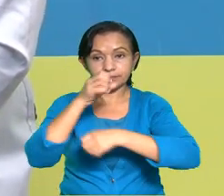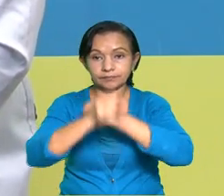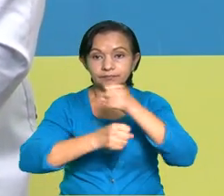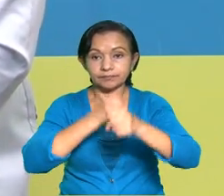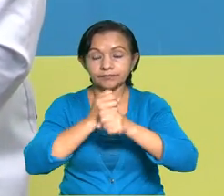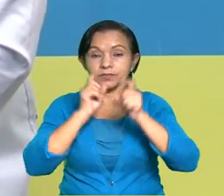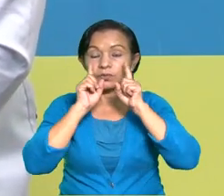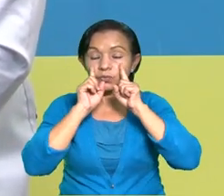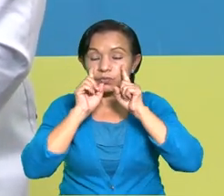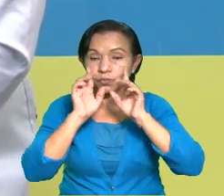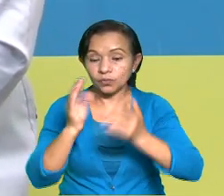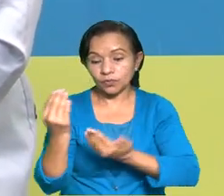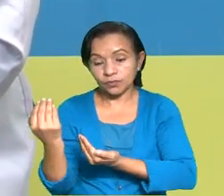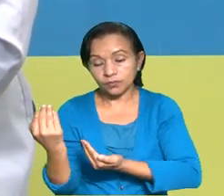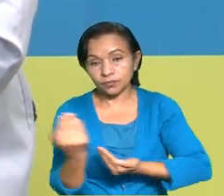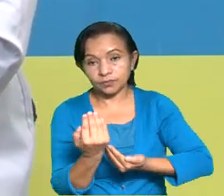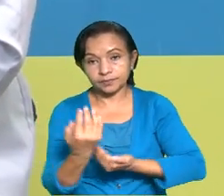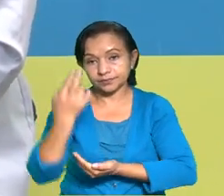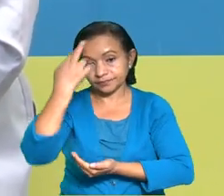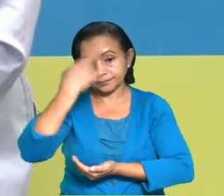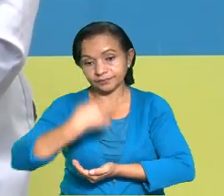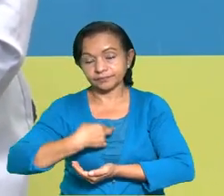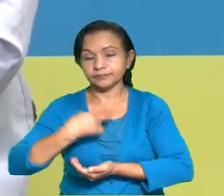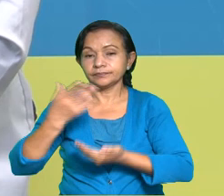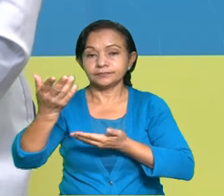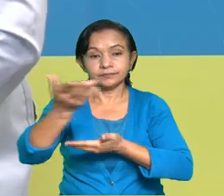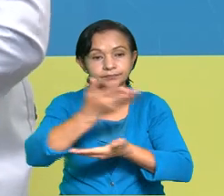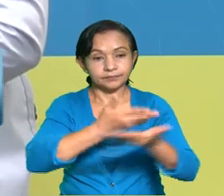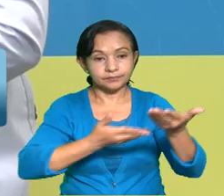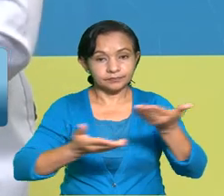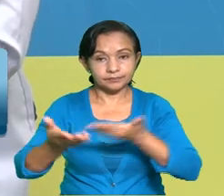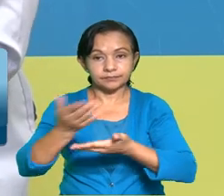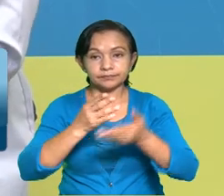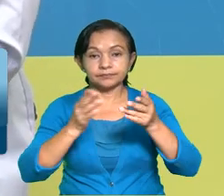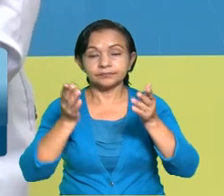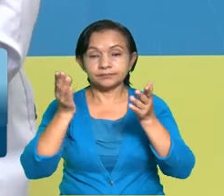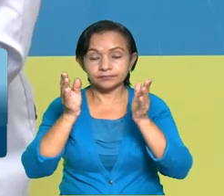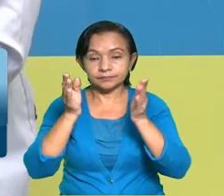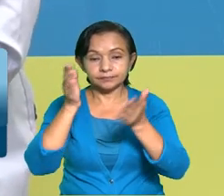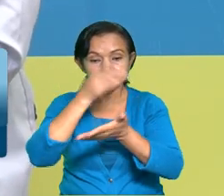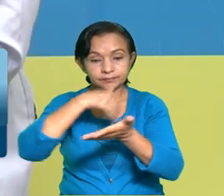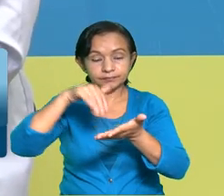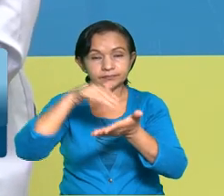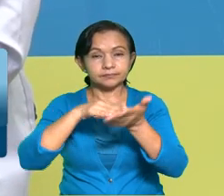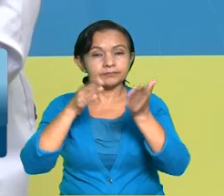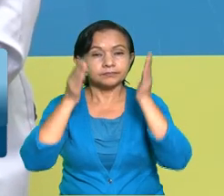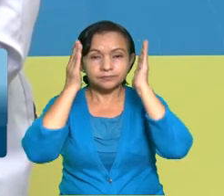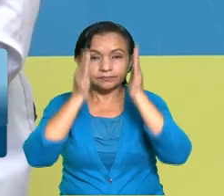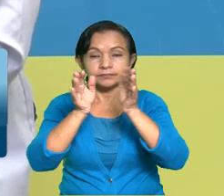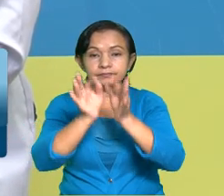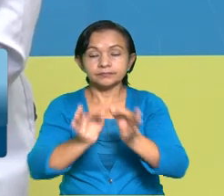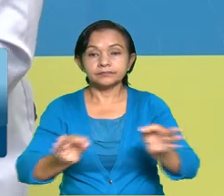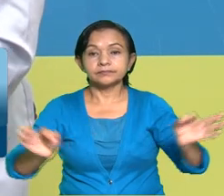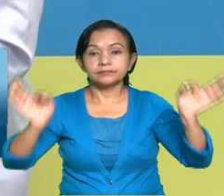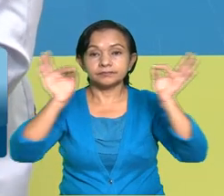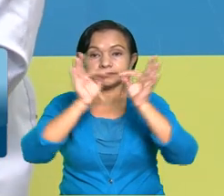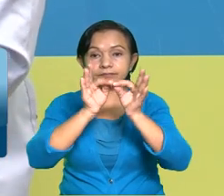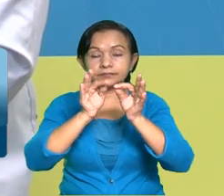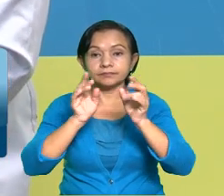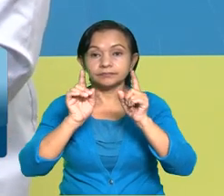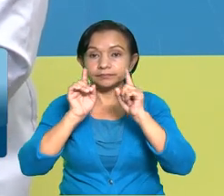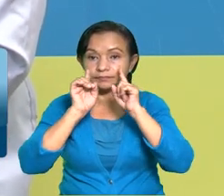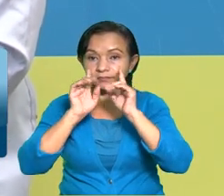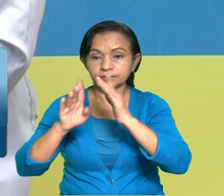proteger la lactancia materna es una responsabilidad compartida. Y se va a centrar principalmente en la importancia que tiene el evitar